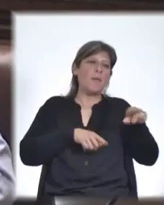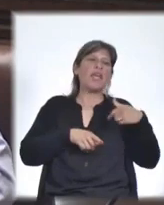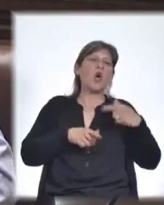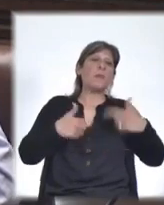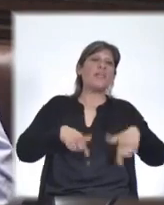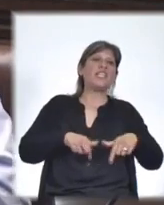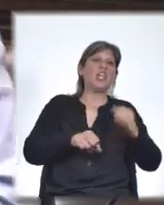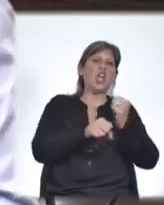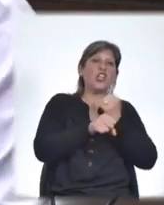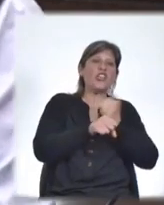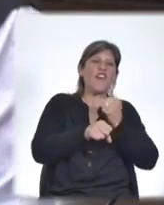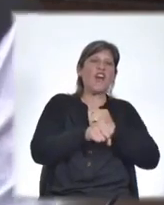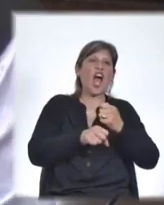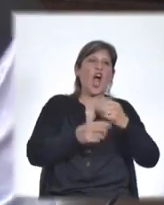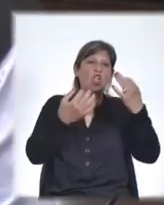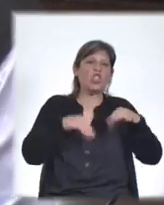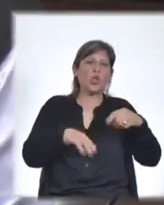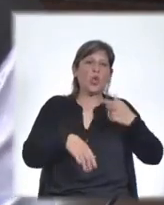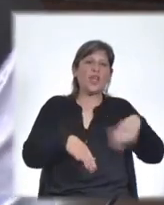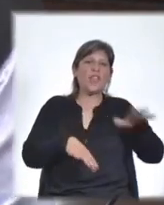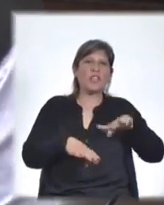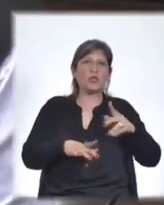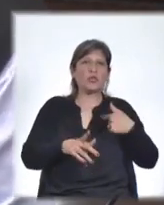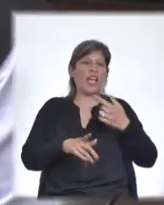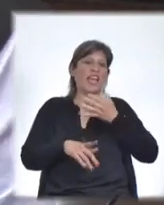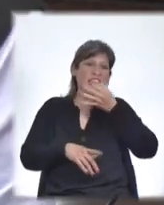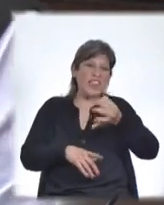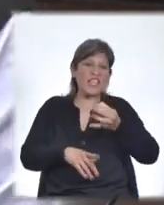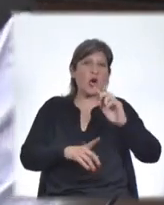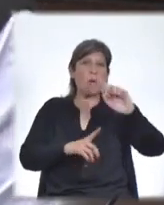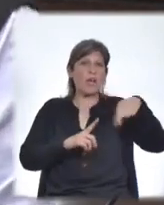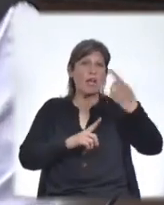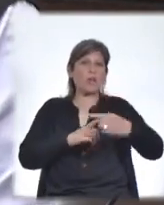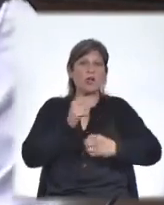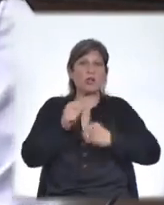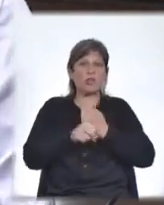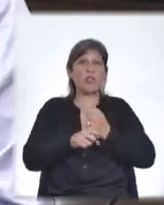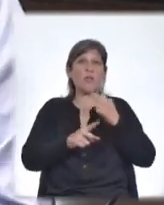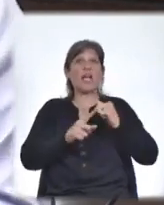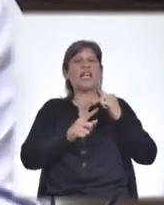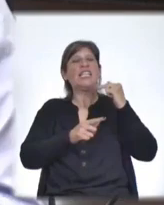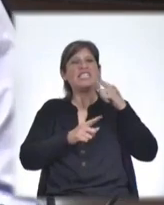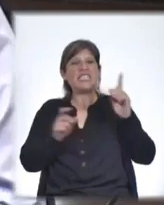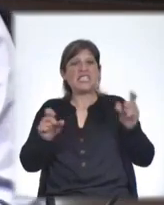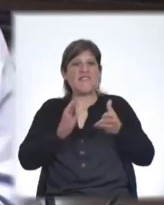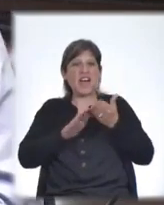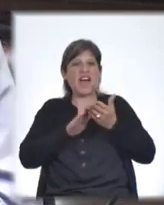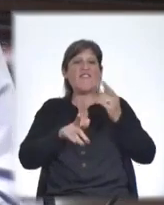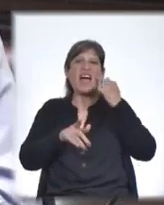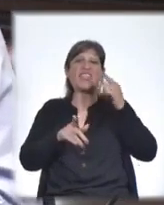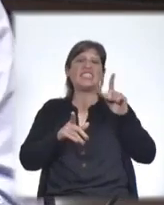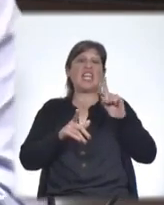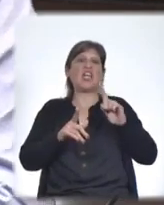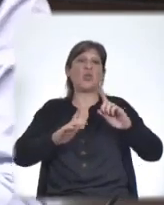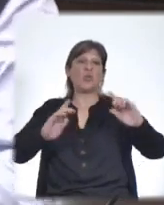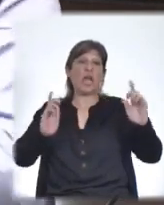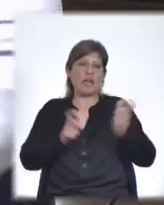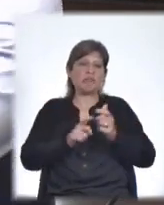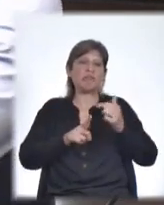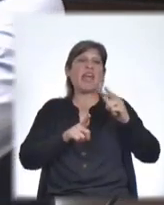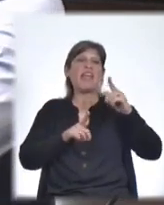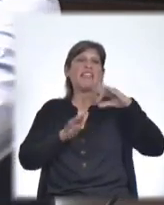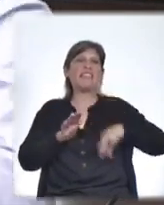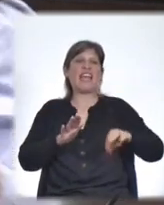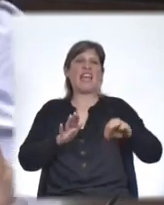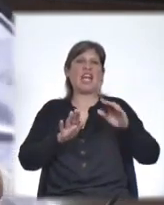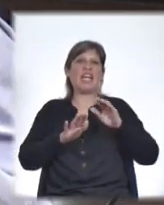Social, fue enfático en la comisión en decir que el año próximo se procesará una reducción del salario real,